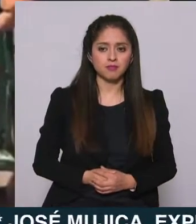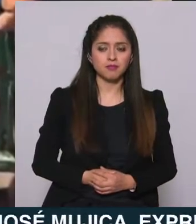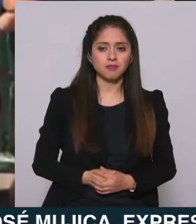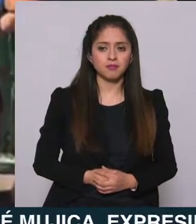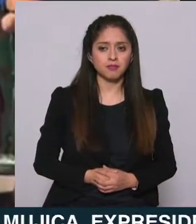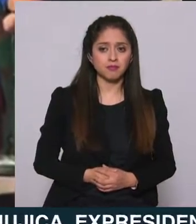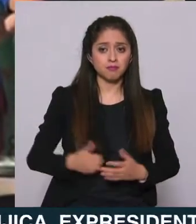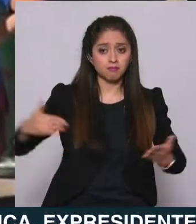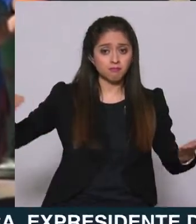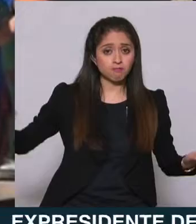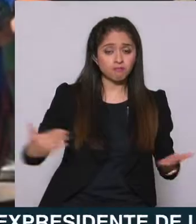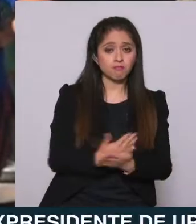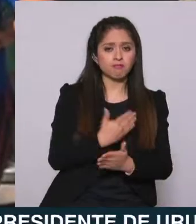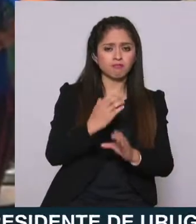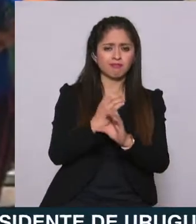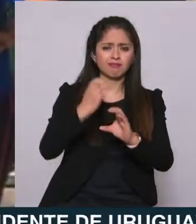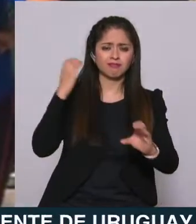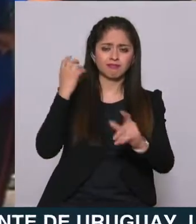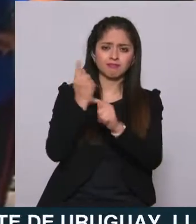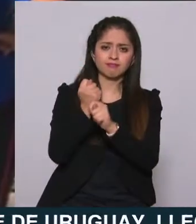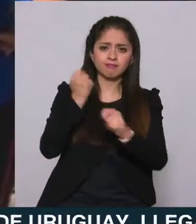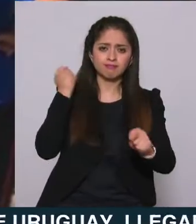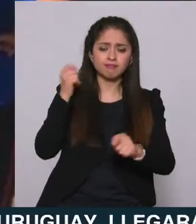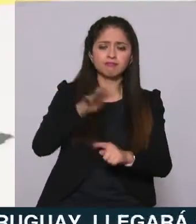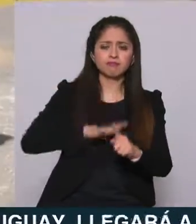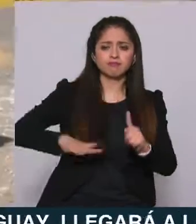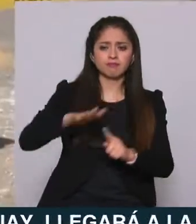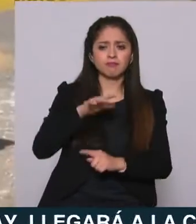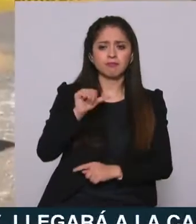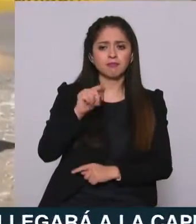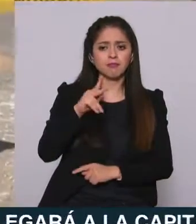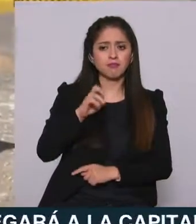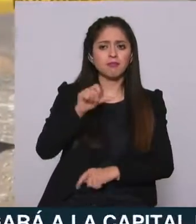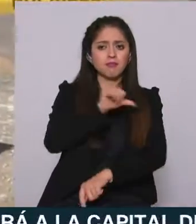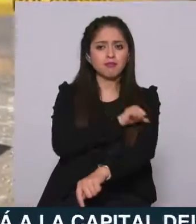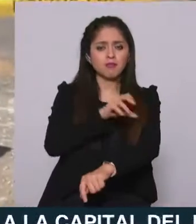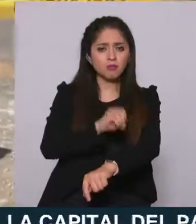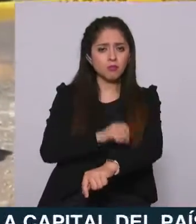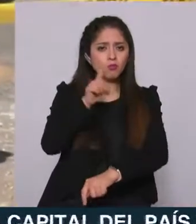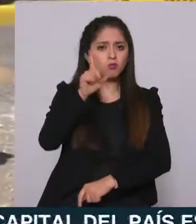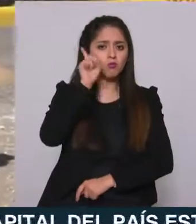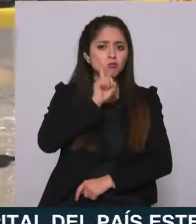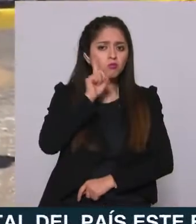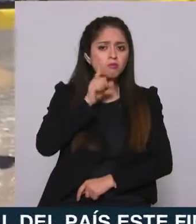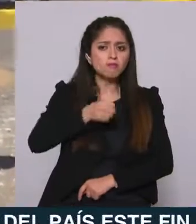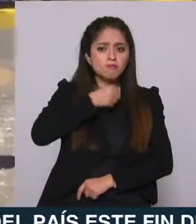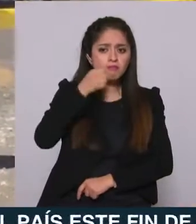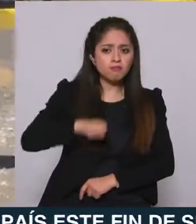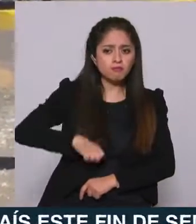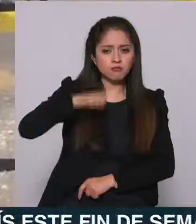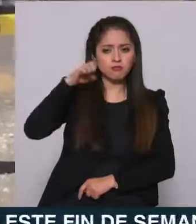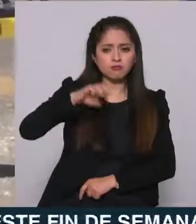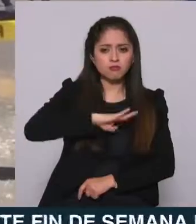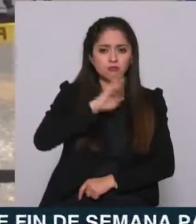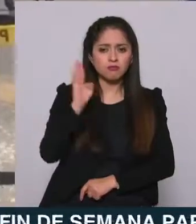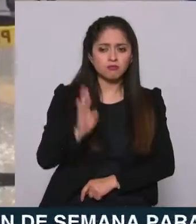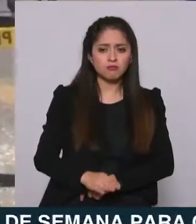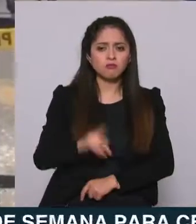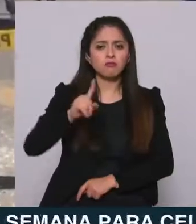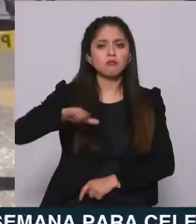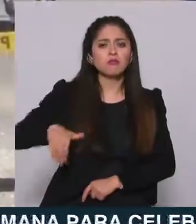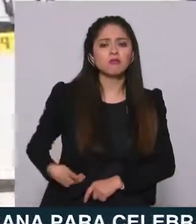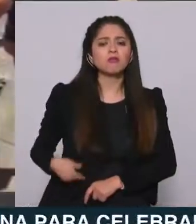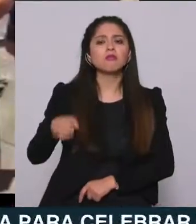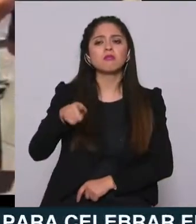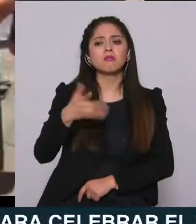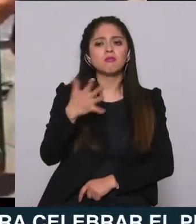Tras ser atropellada por un camión de transporte público en la colonia Arvide, en Álvaro Obregón, una mujer de la tercera edad murió. El accidente ocurrió alrededor